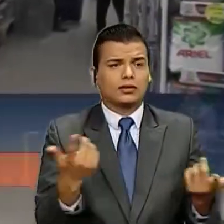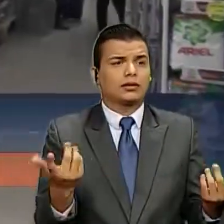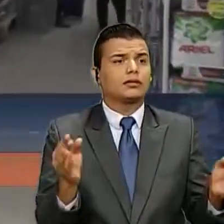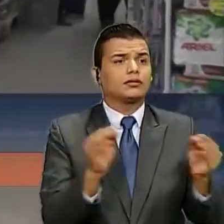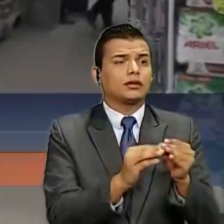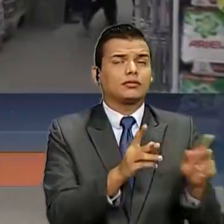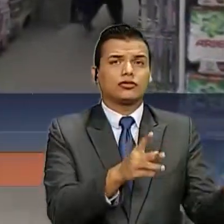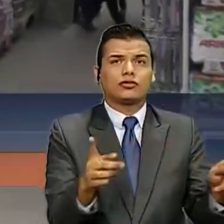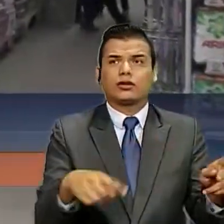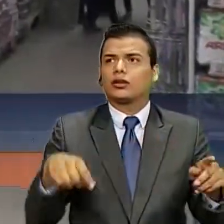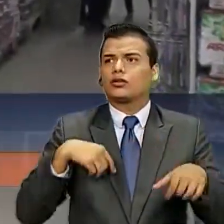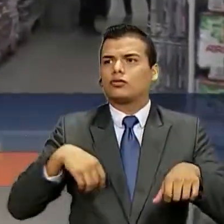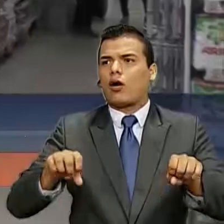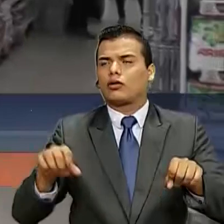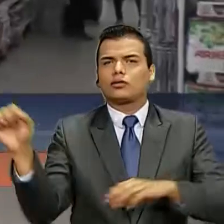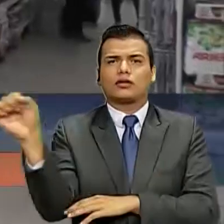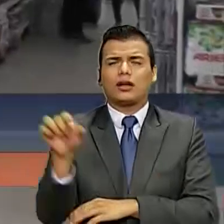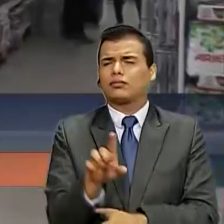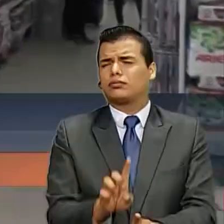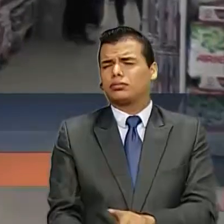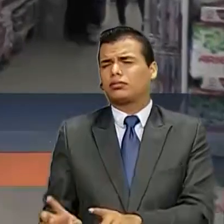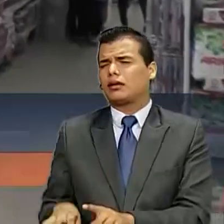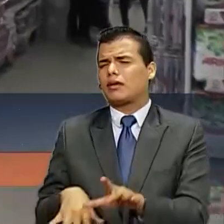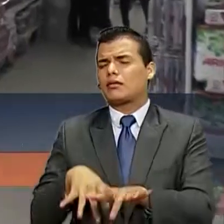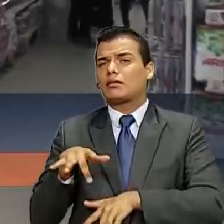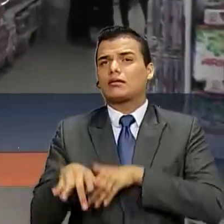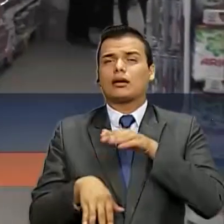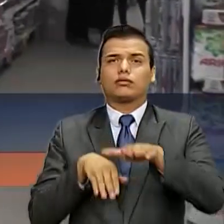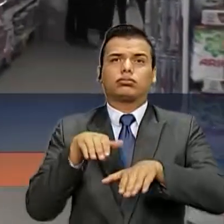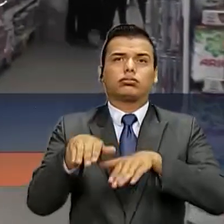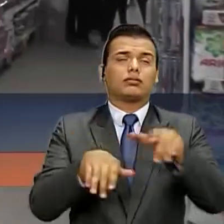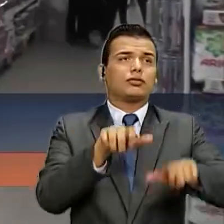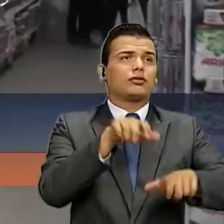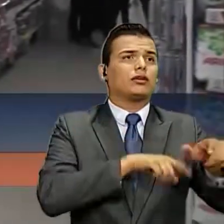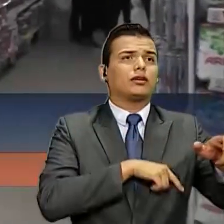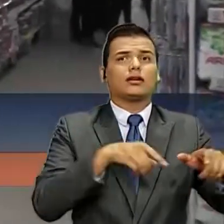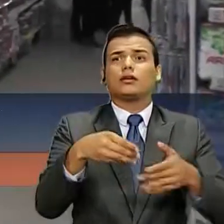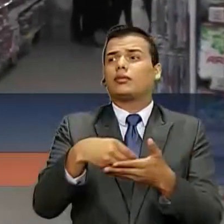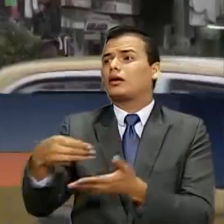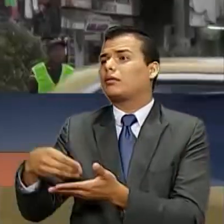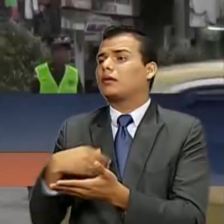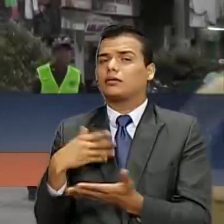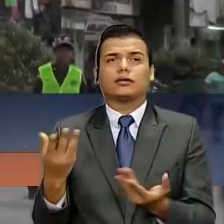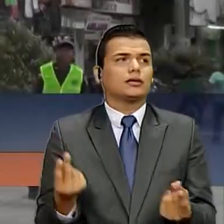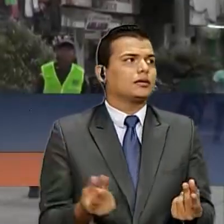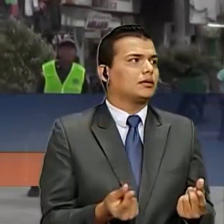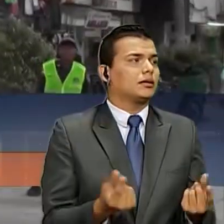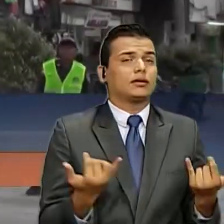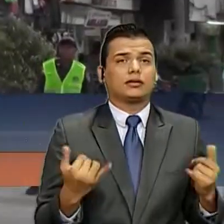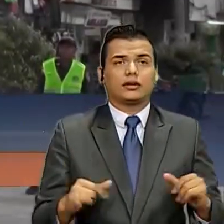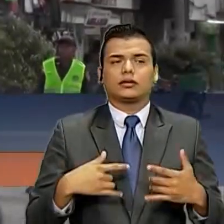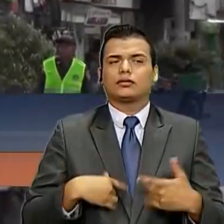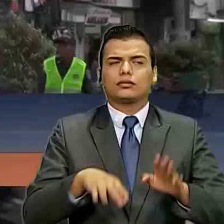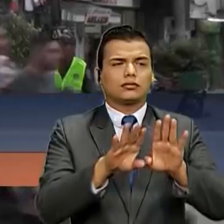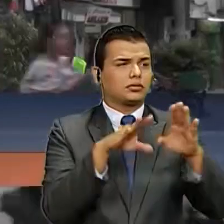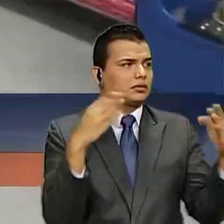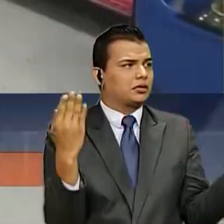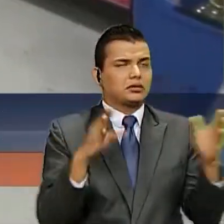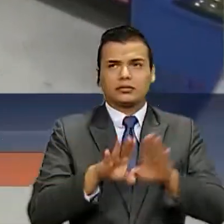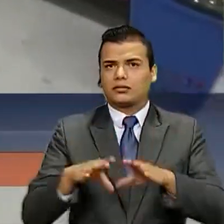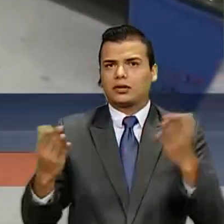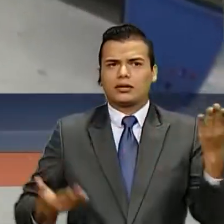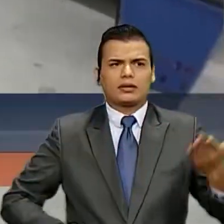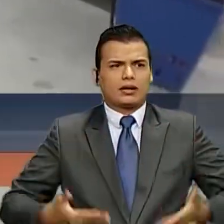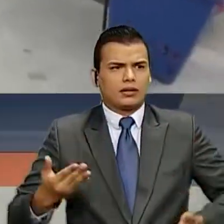gente tanqueando sus motos, sus vehículos y los cajeros abarrotados, las personas buscando dinero. Al abrir sus puertas a los supermercados,